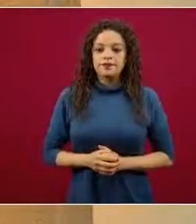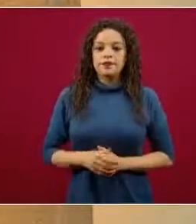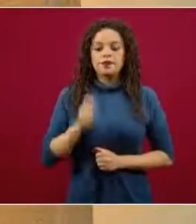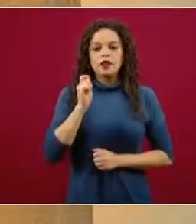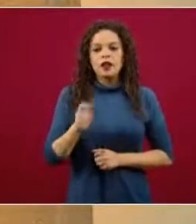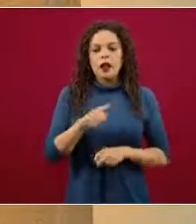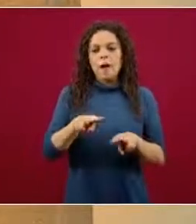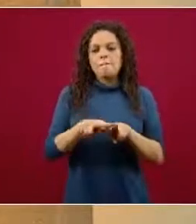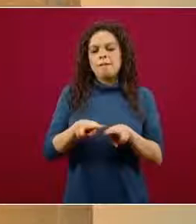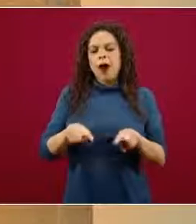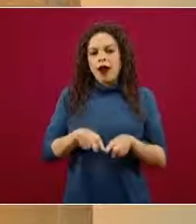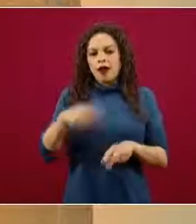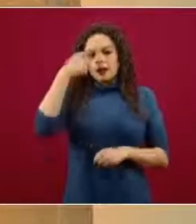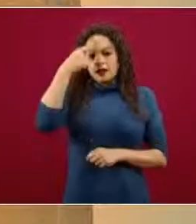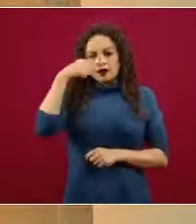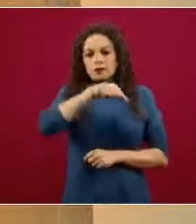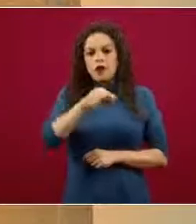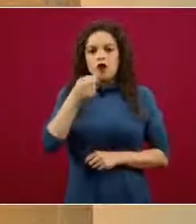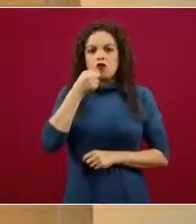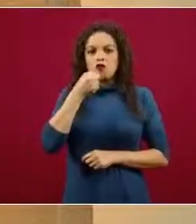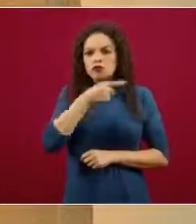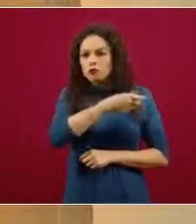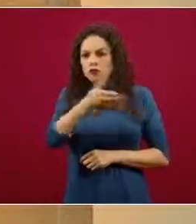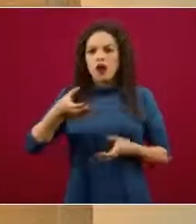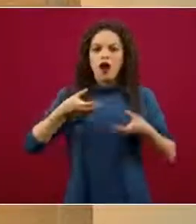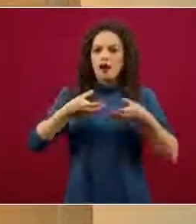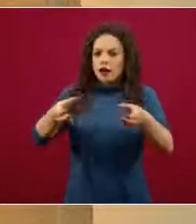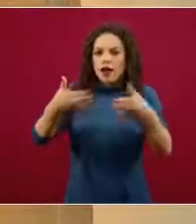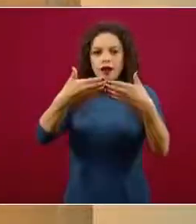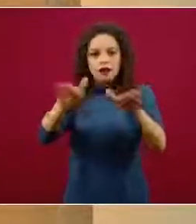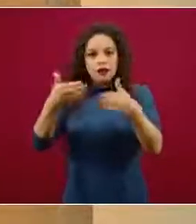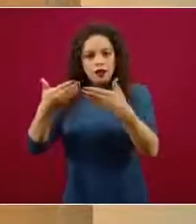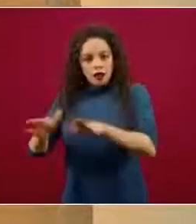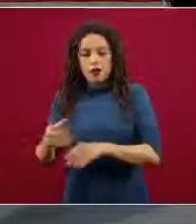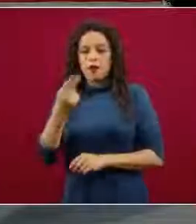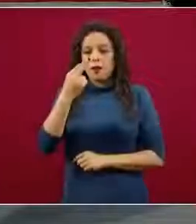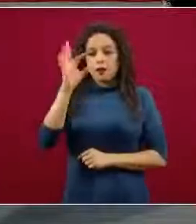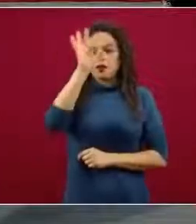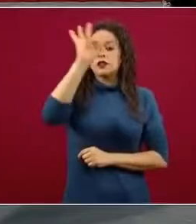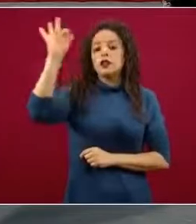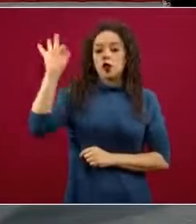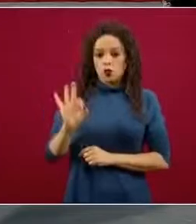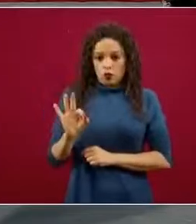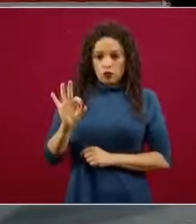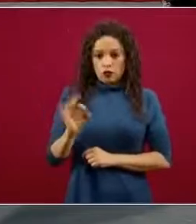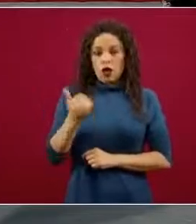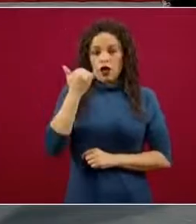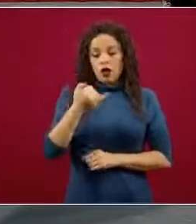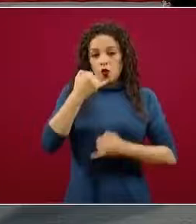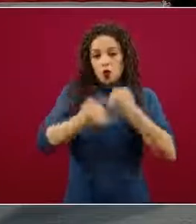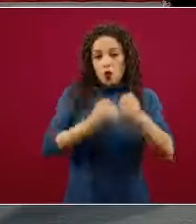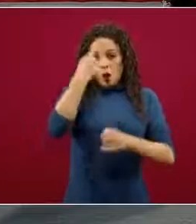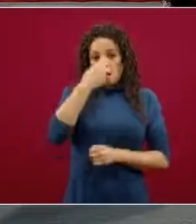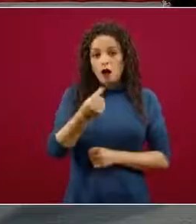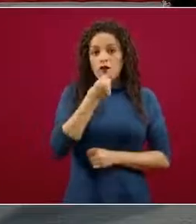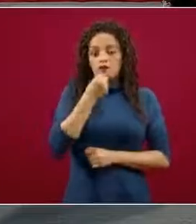parques públicos y áreas abiertas con un aforo del 25% y con sus áreas infantiles cerradas